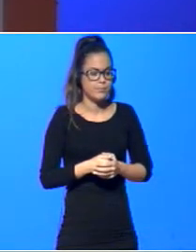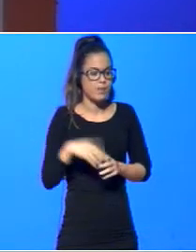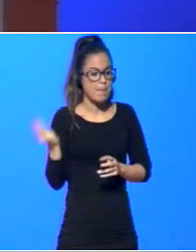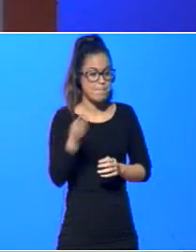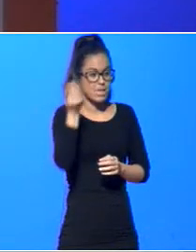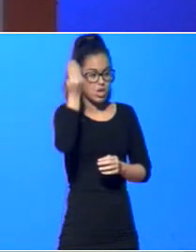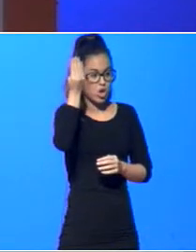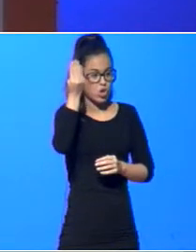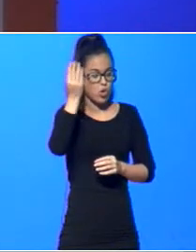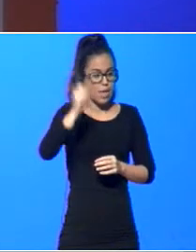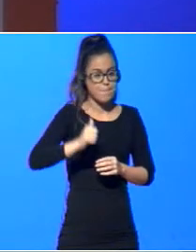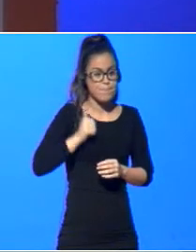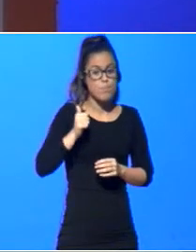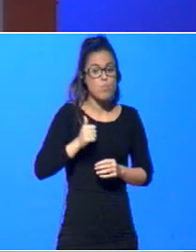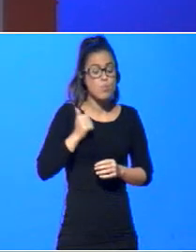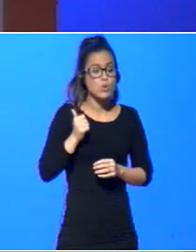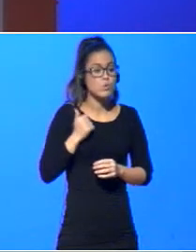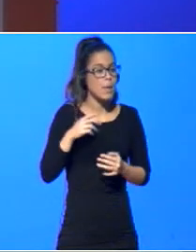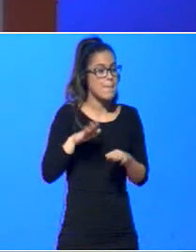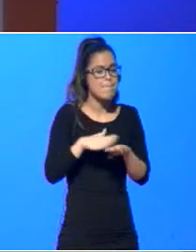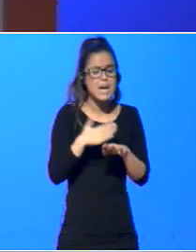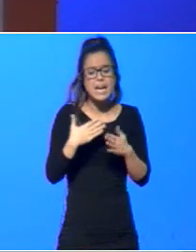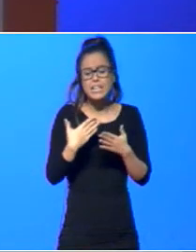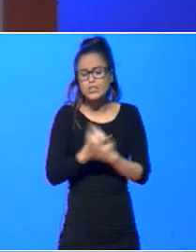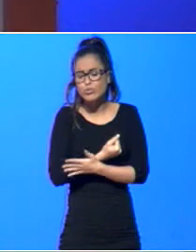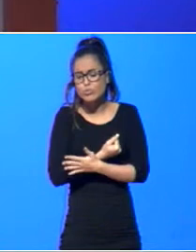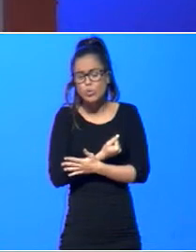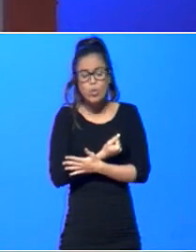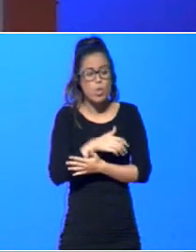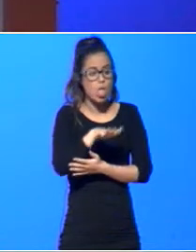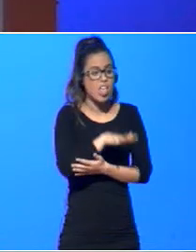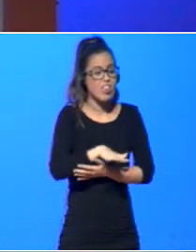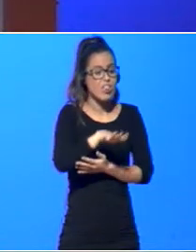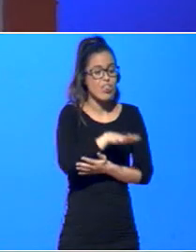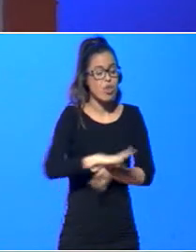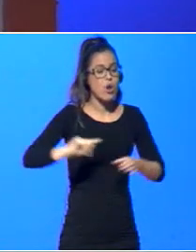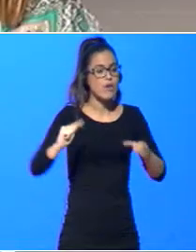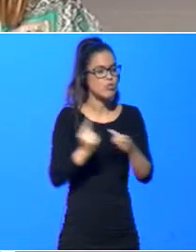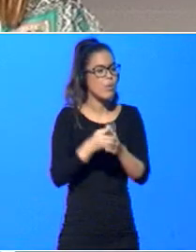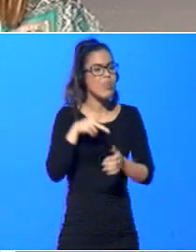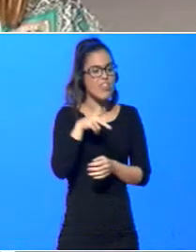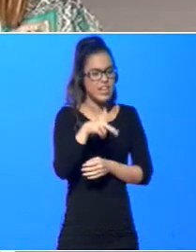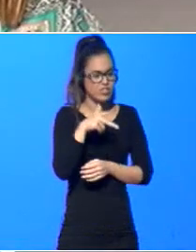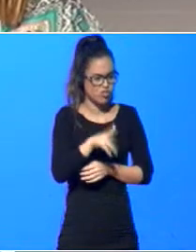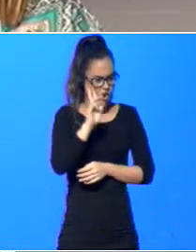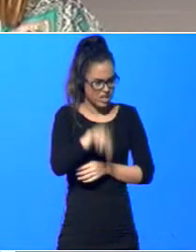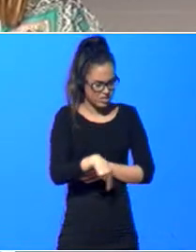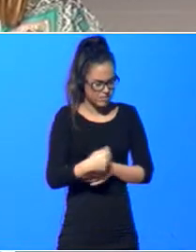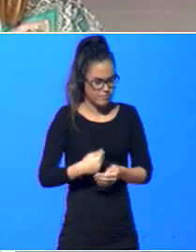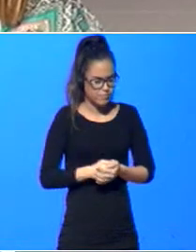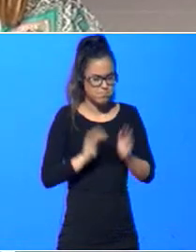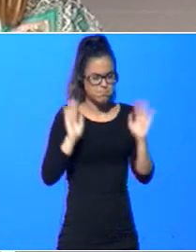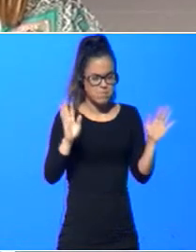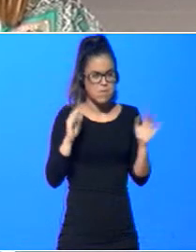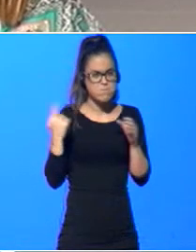las oportunidades para todos en espacios inclusivos es un derecho. Pero claro, se ha hablado de